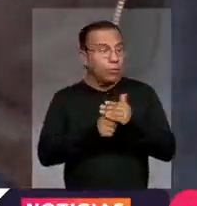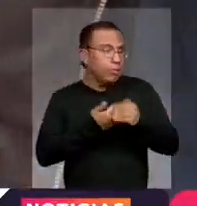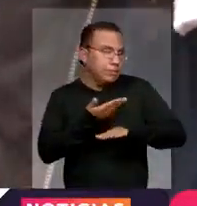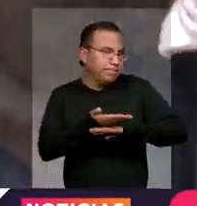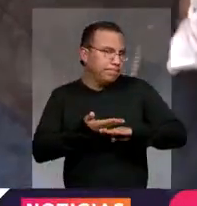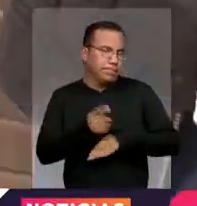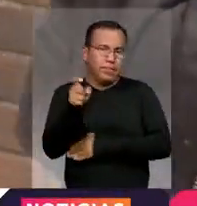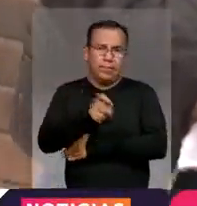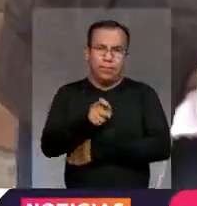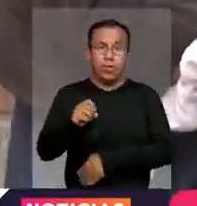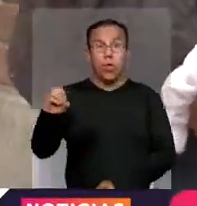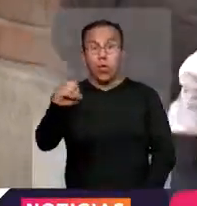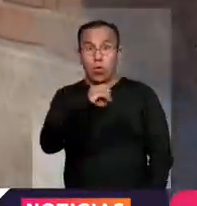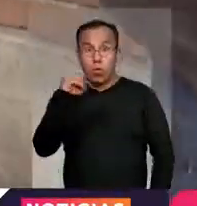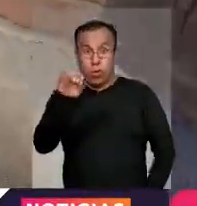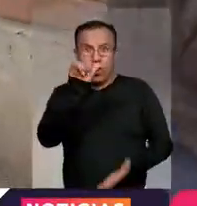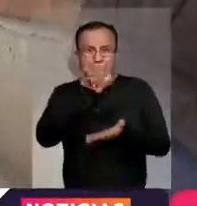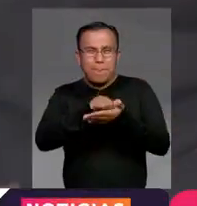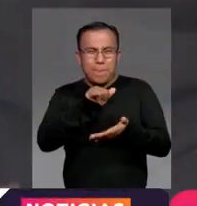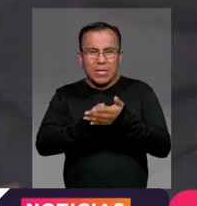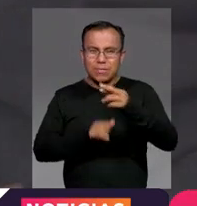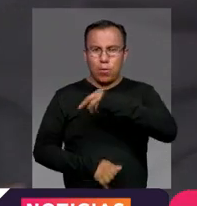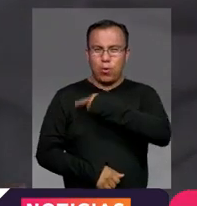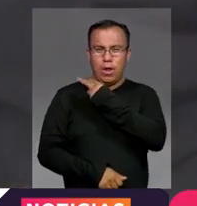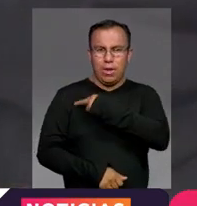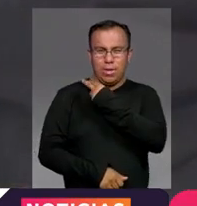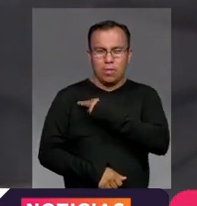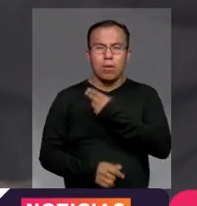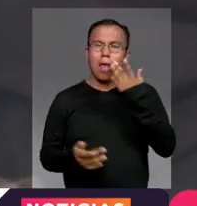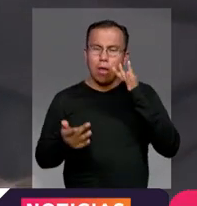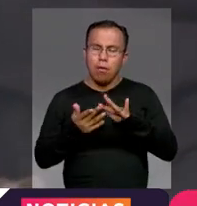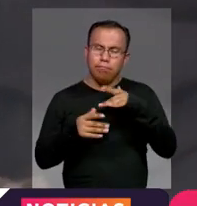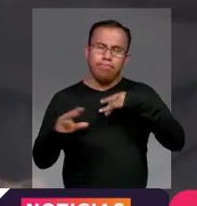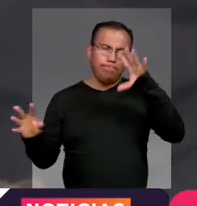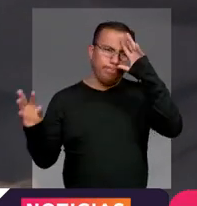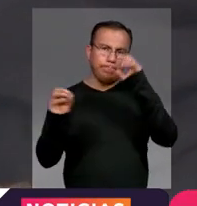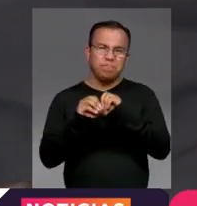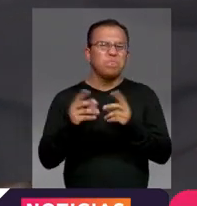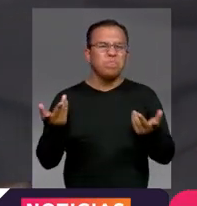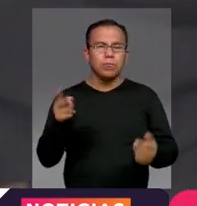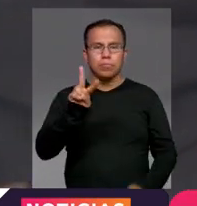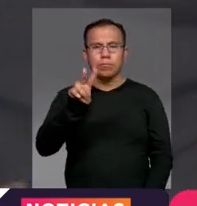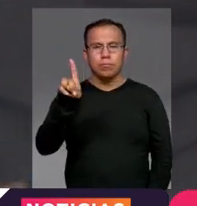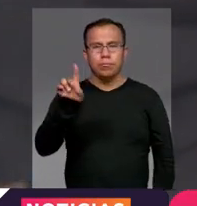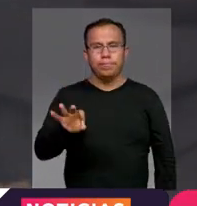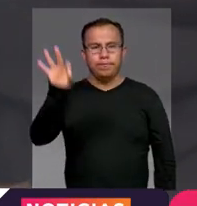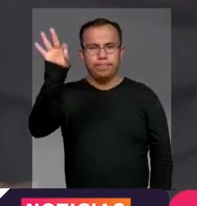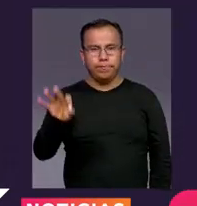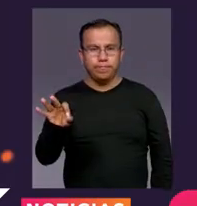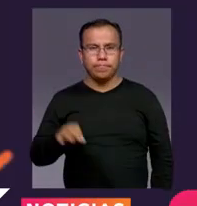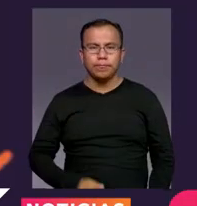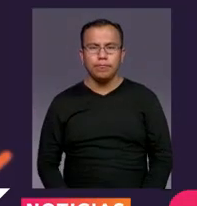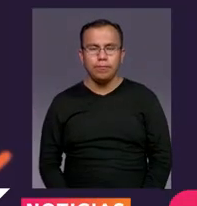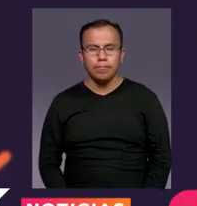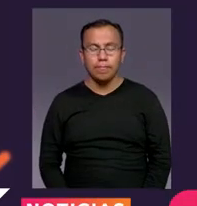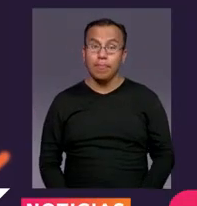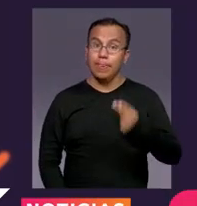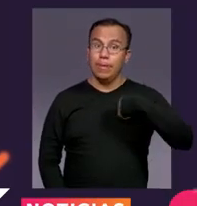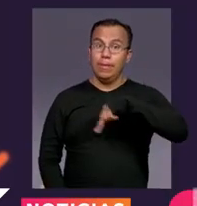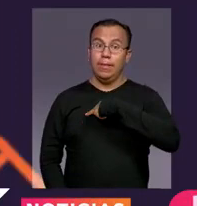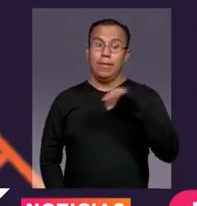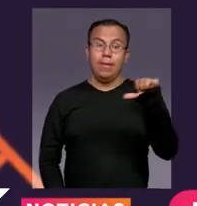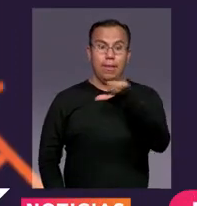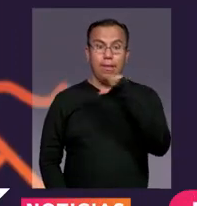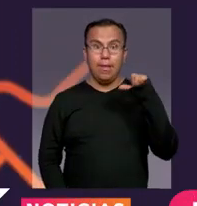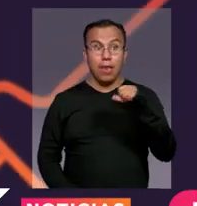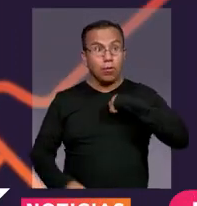requiera, y los hombres de la misma tendencia religiosa están de acuerdo solamente en el 21%. Para nosotras,